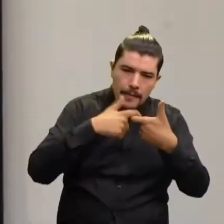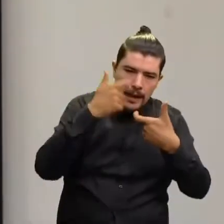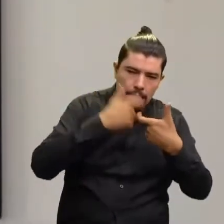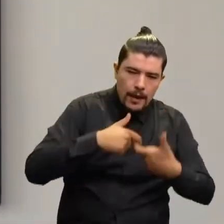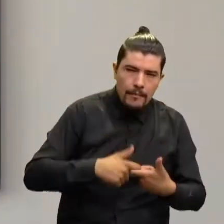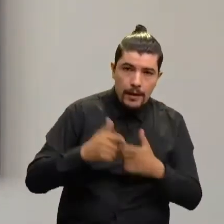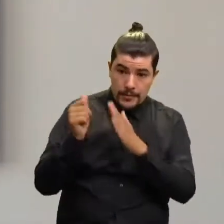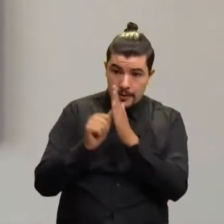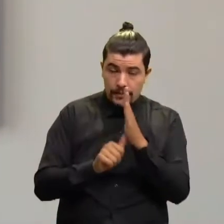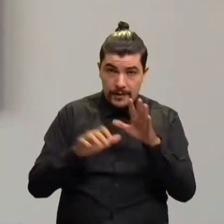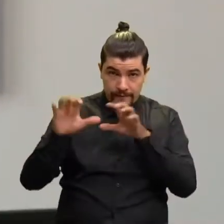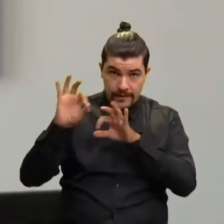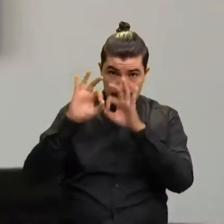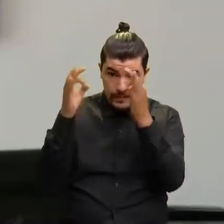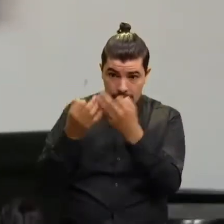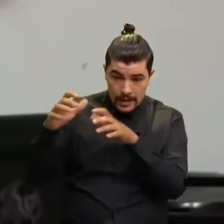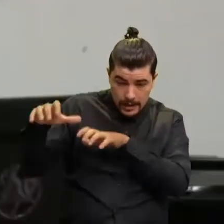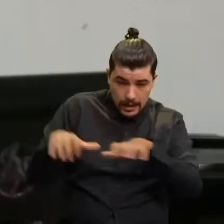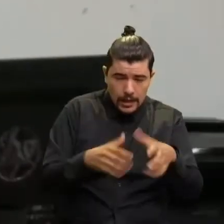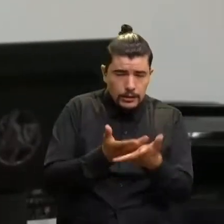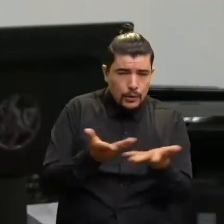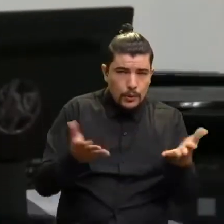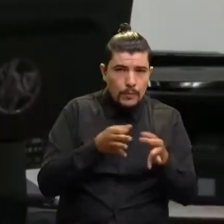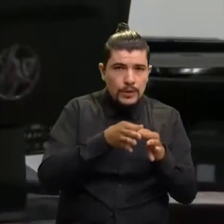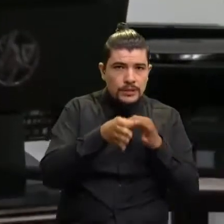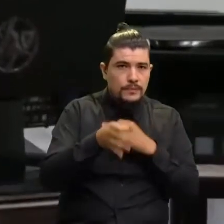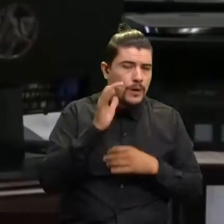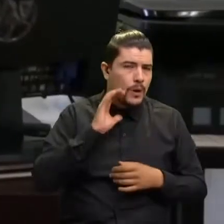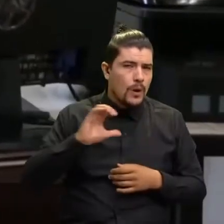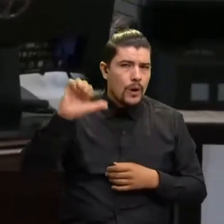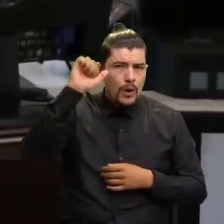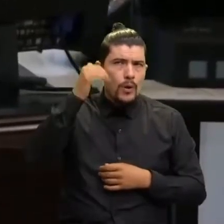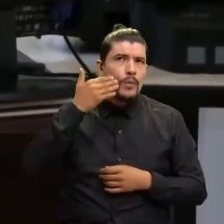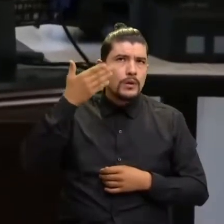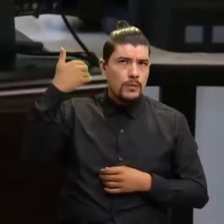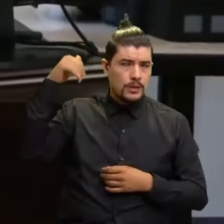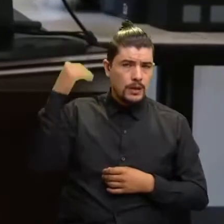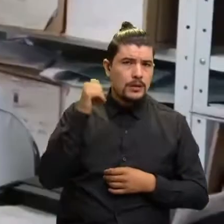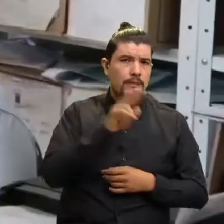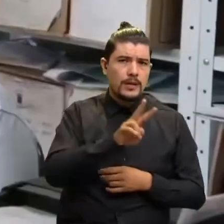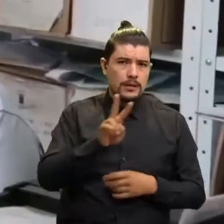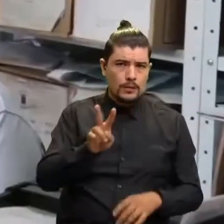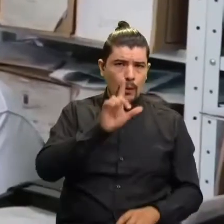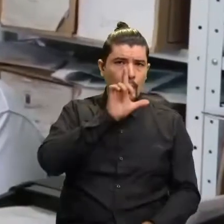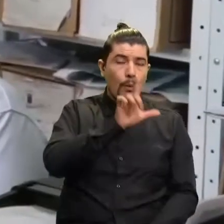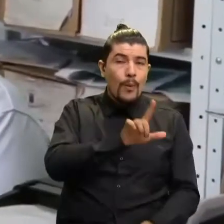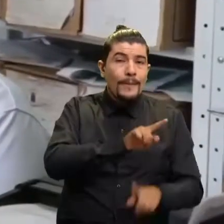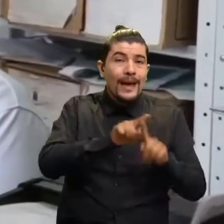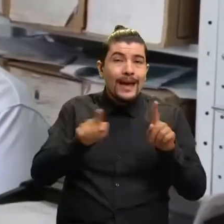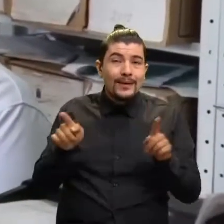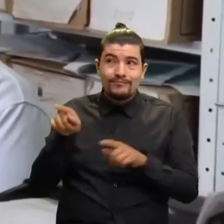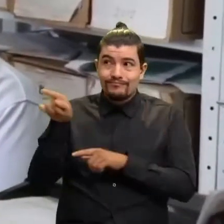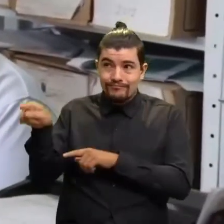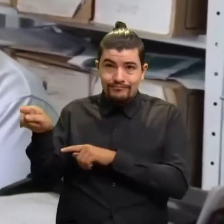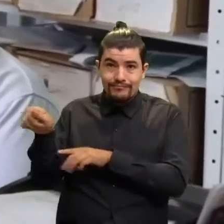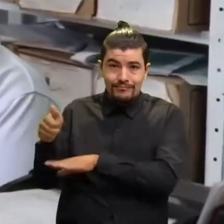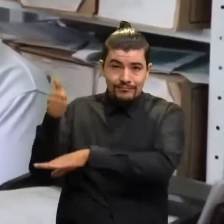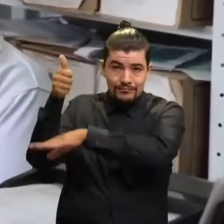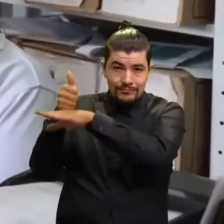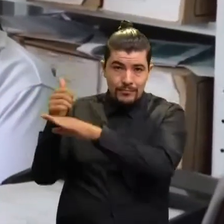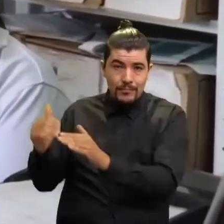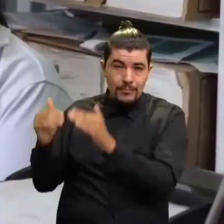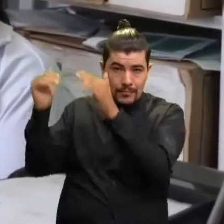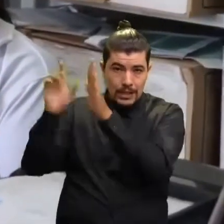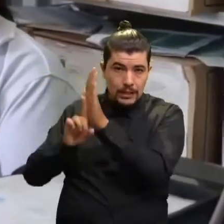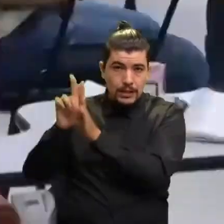del programa Familias en Acción para el municipio de Ocaña estaban dadas para el pasado 22 de julio, pero siguiendo las directrices de Prosperidad